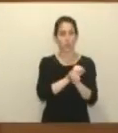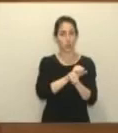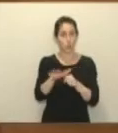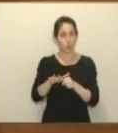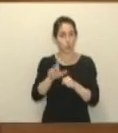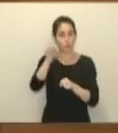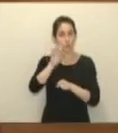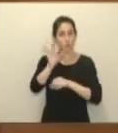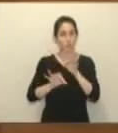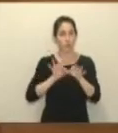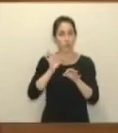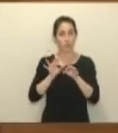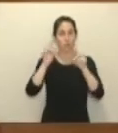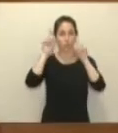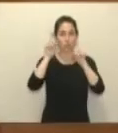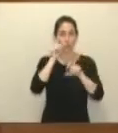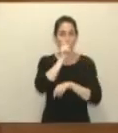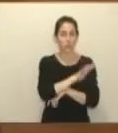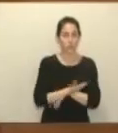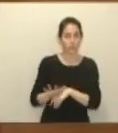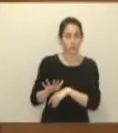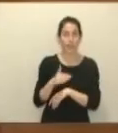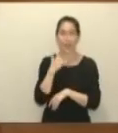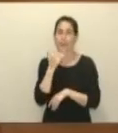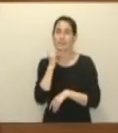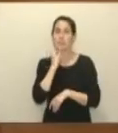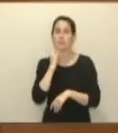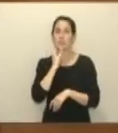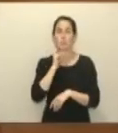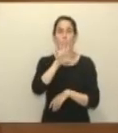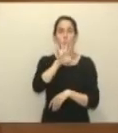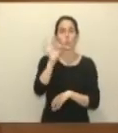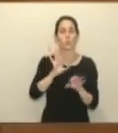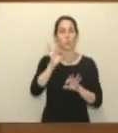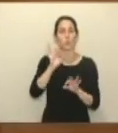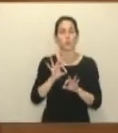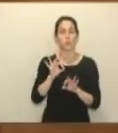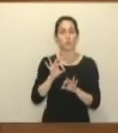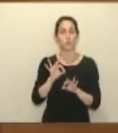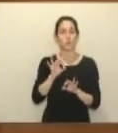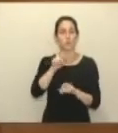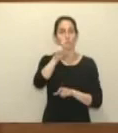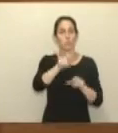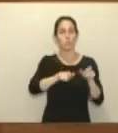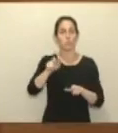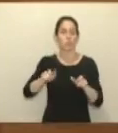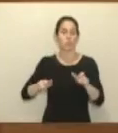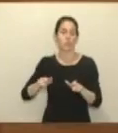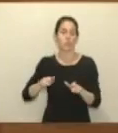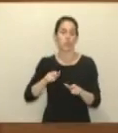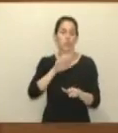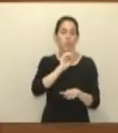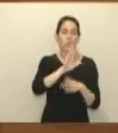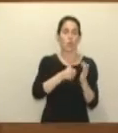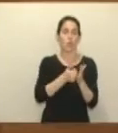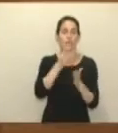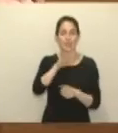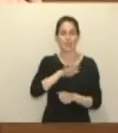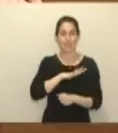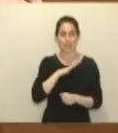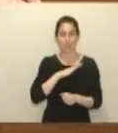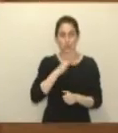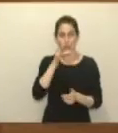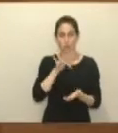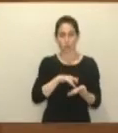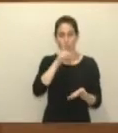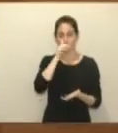primer ciclo de educación infantil hasta al menos el 50% de la población de 0 a 3 años para el año 2020.